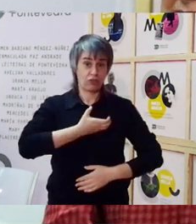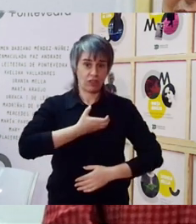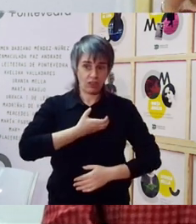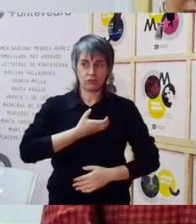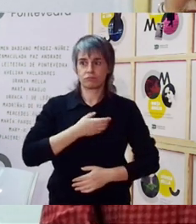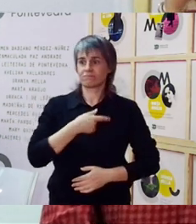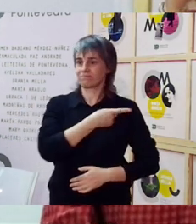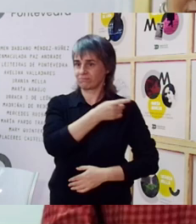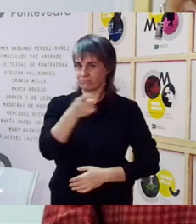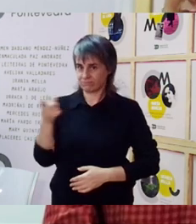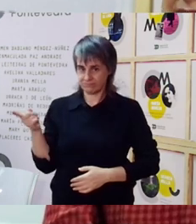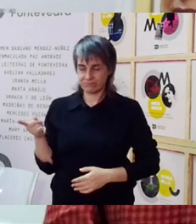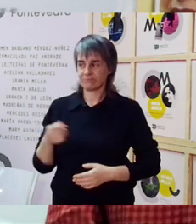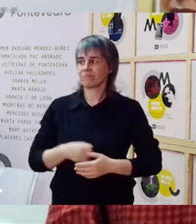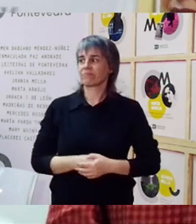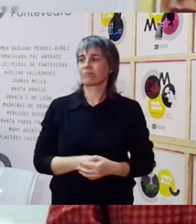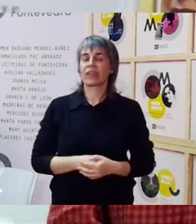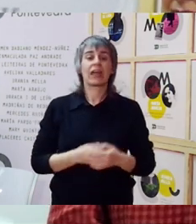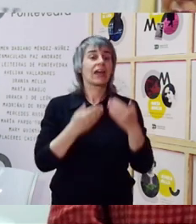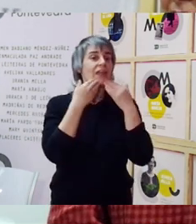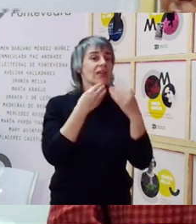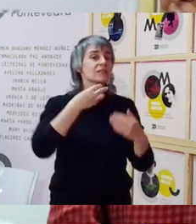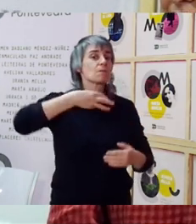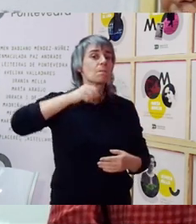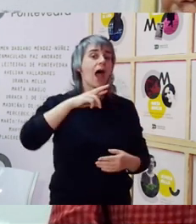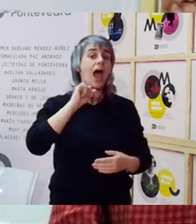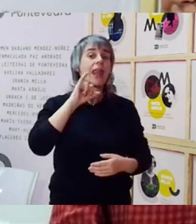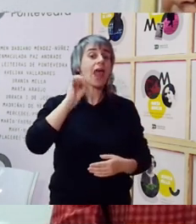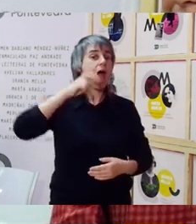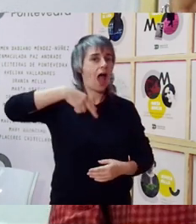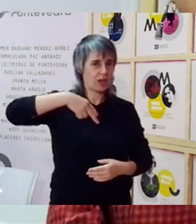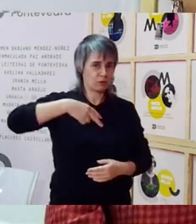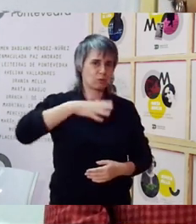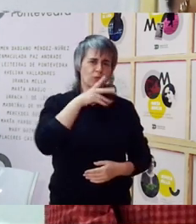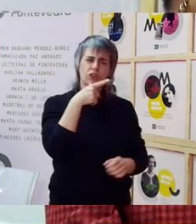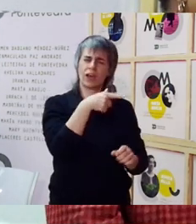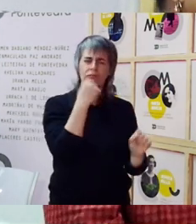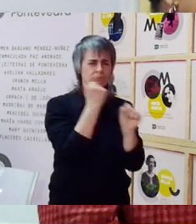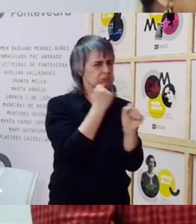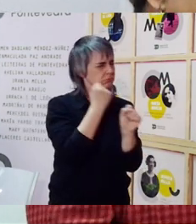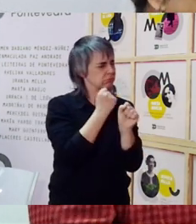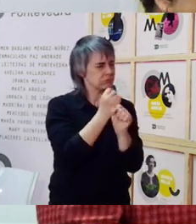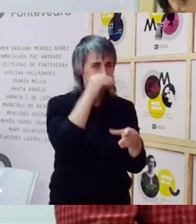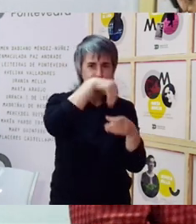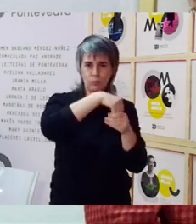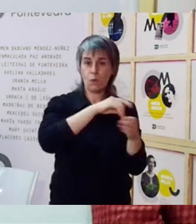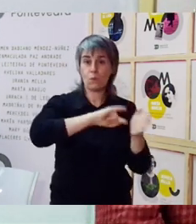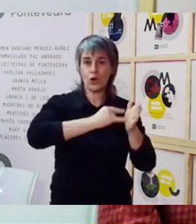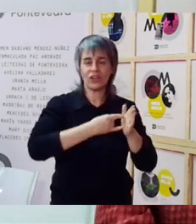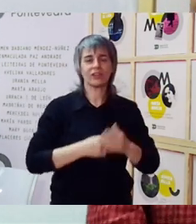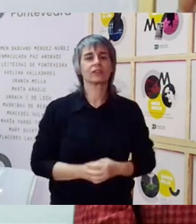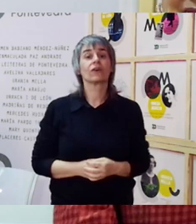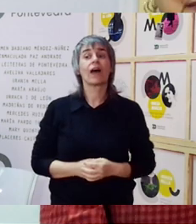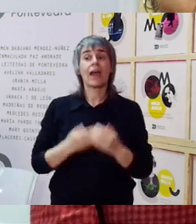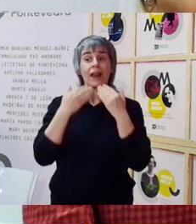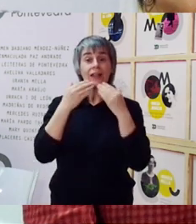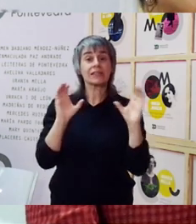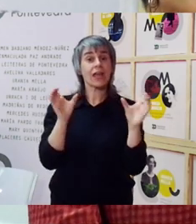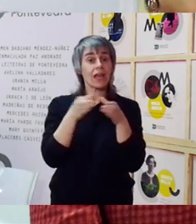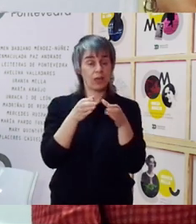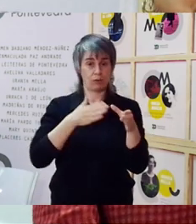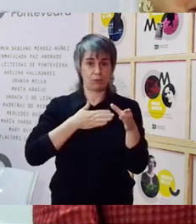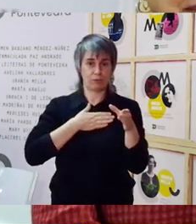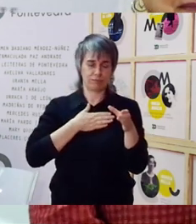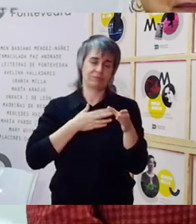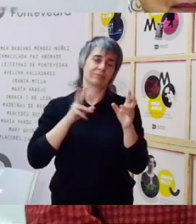vos, concelleira. Gracias a Marián, que traballa tanto neste proxecto. Gracias a miña equipa na